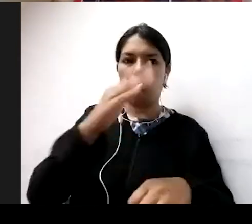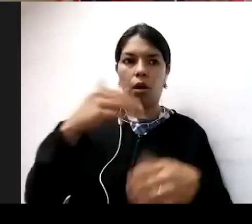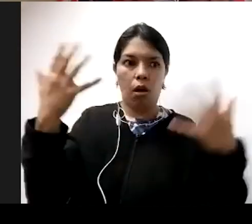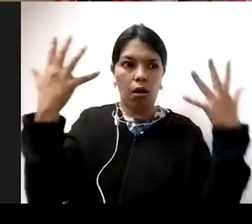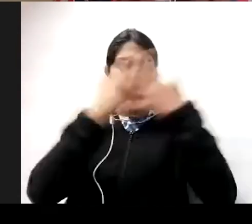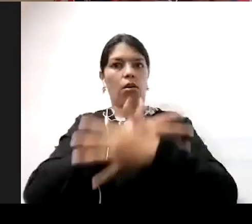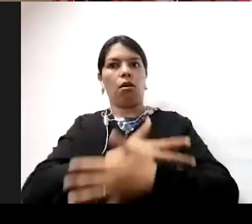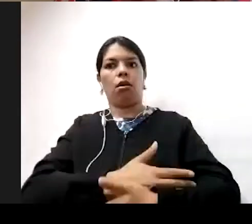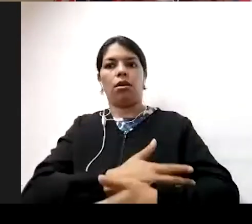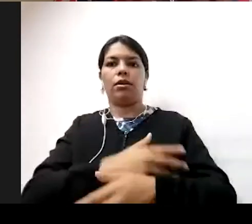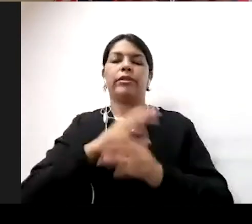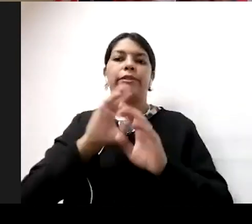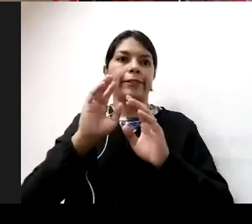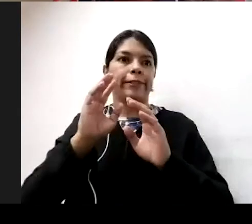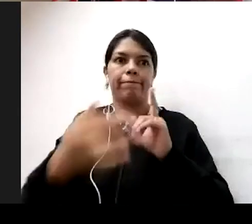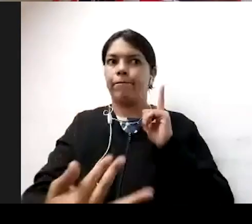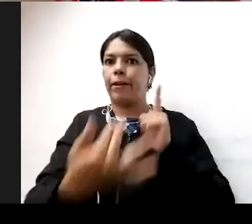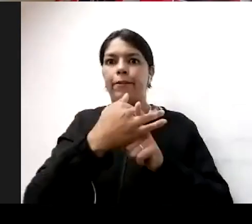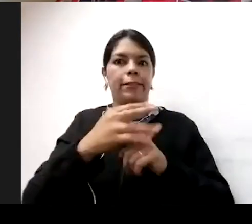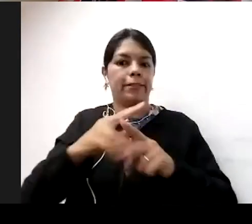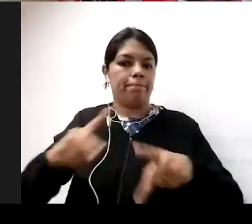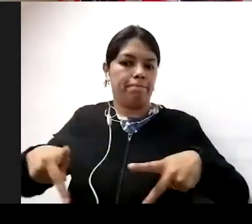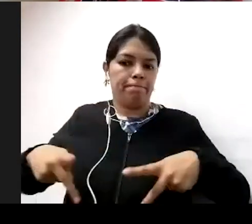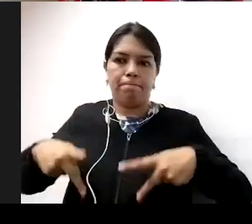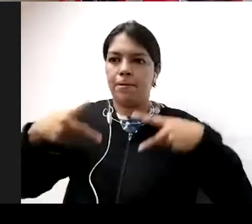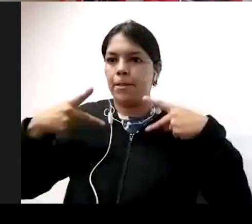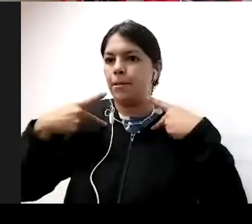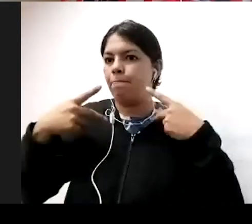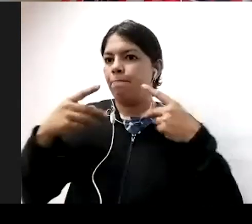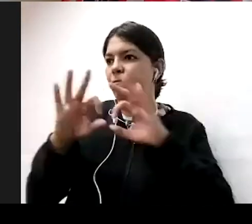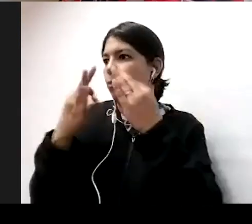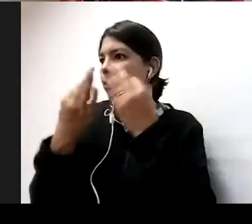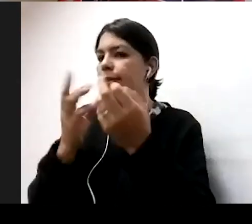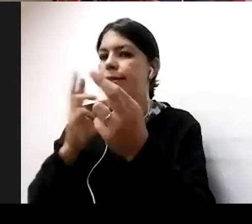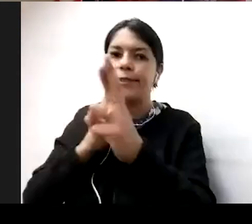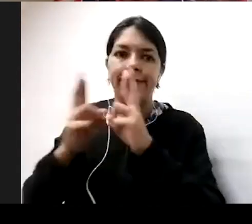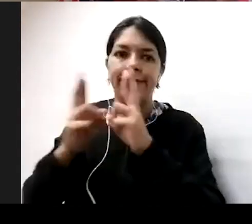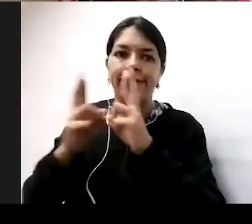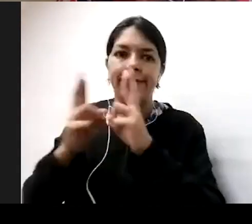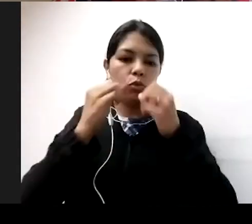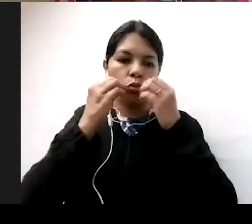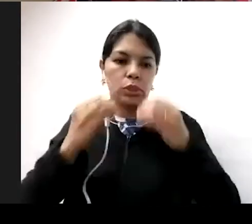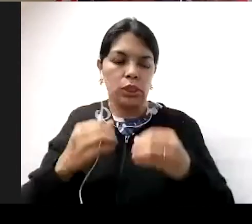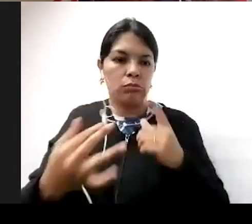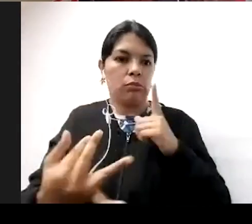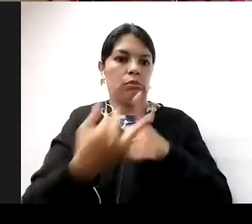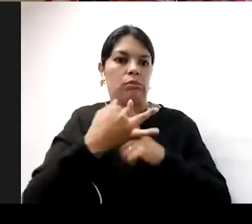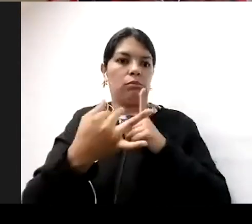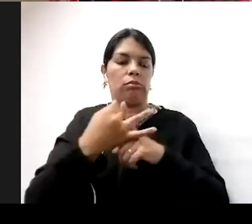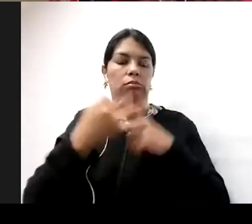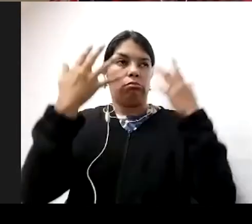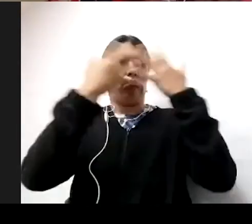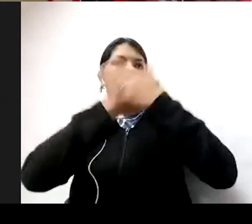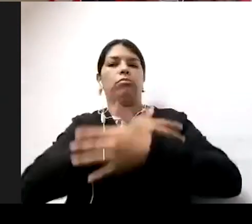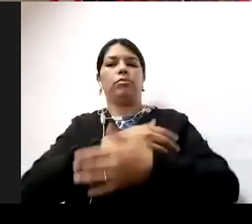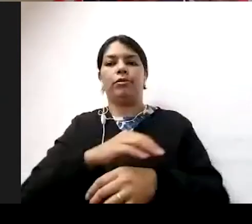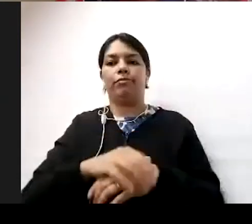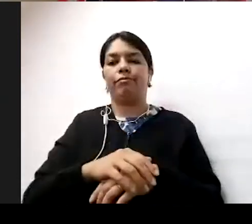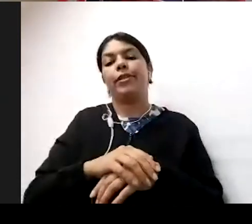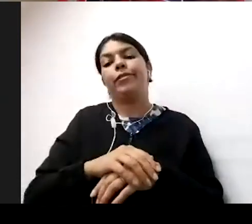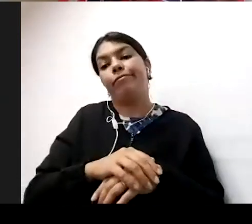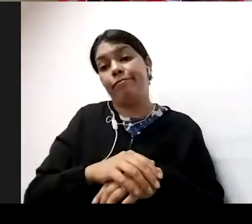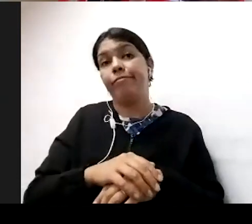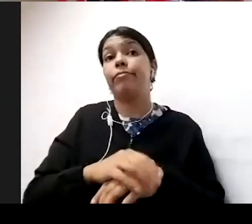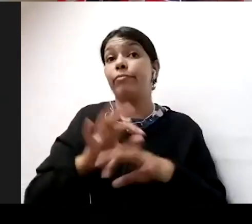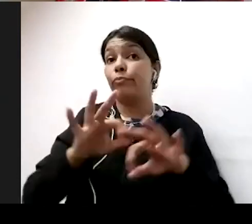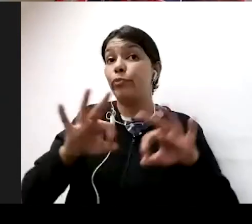afectar todos los aspectos de su vida. Entonces, para nosotros es importante que ustedes sepan lo que implica y las consecuencias